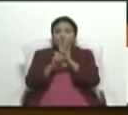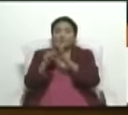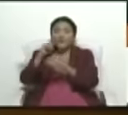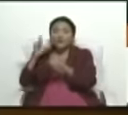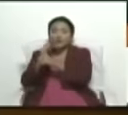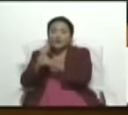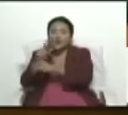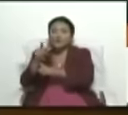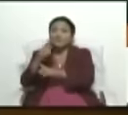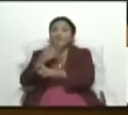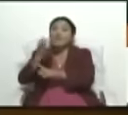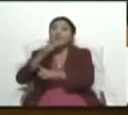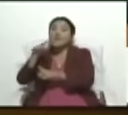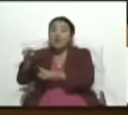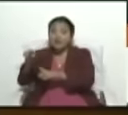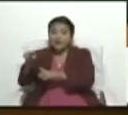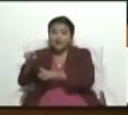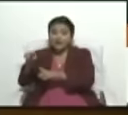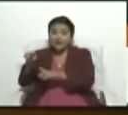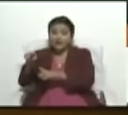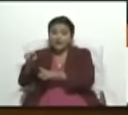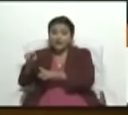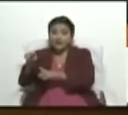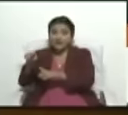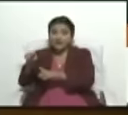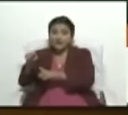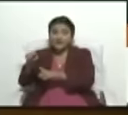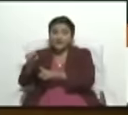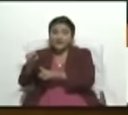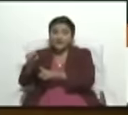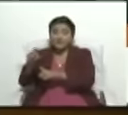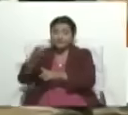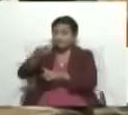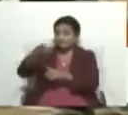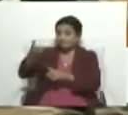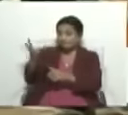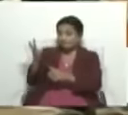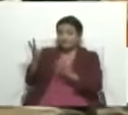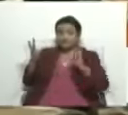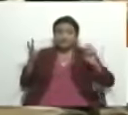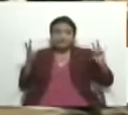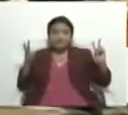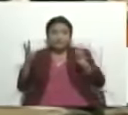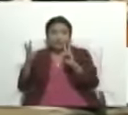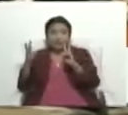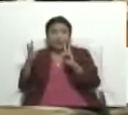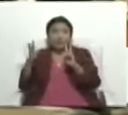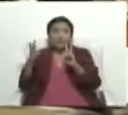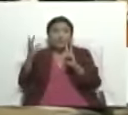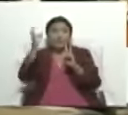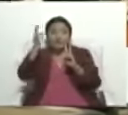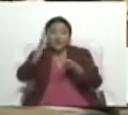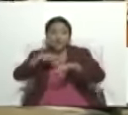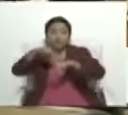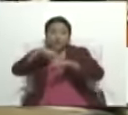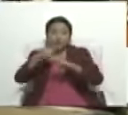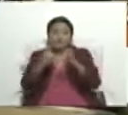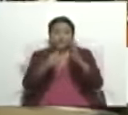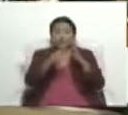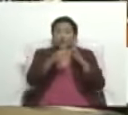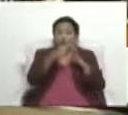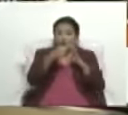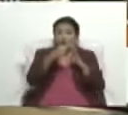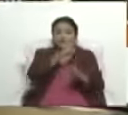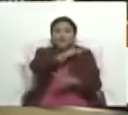verdad. Ello en presencia de los dos fiscales nacionales y los dos directores que apoyaban